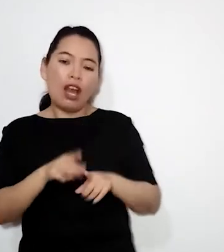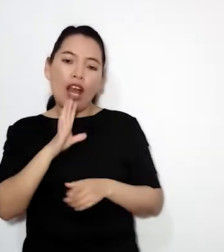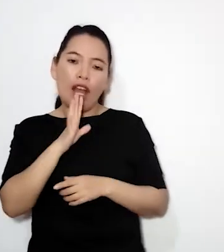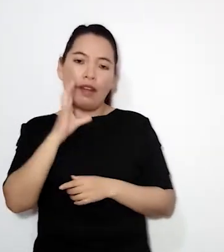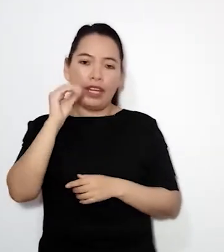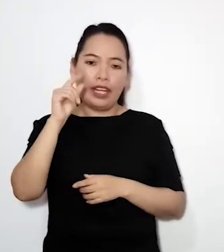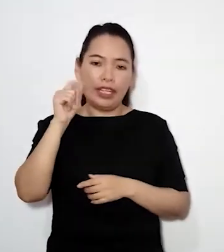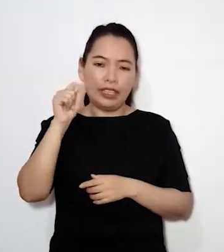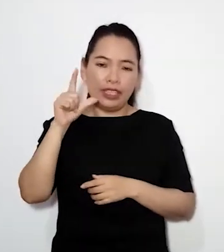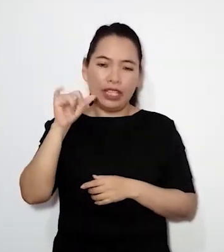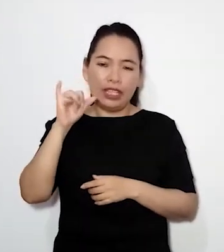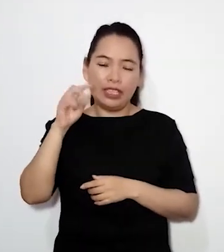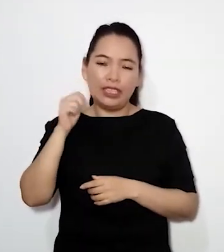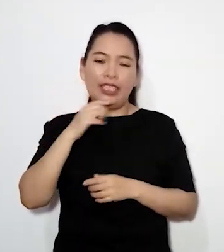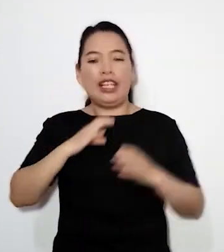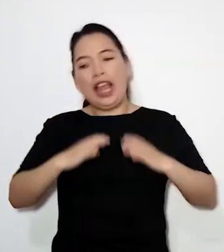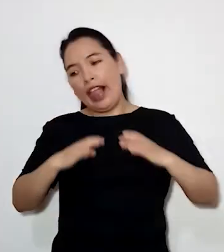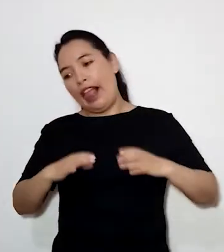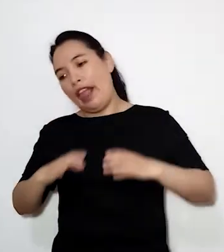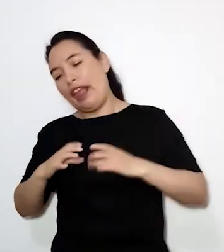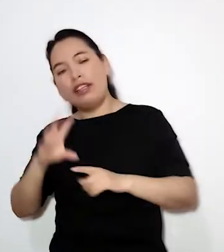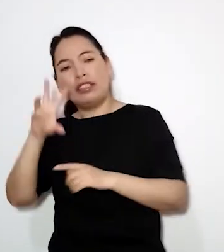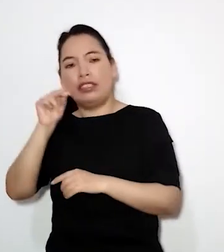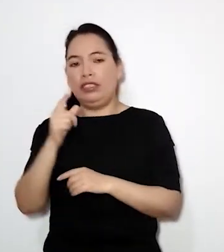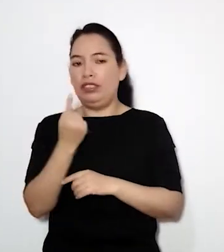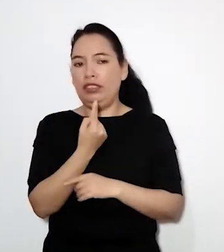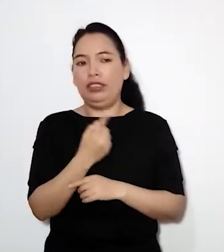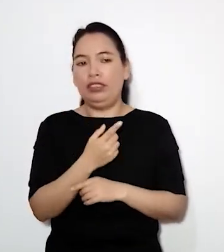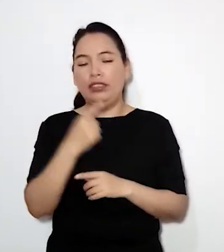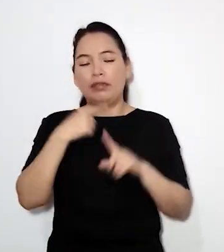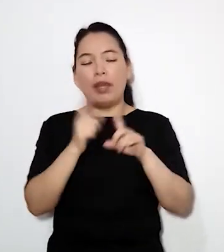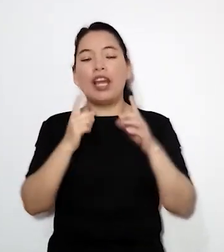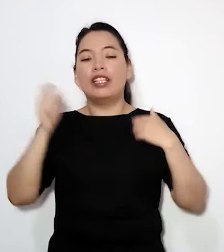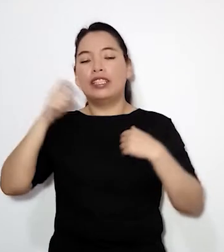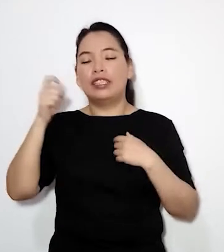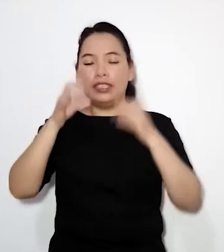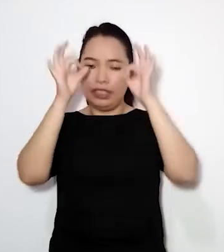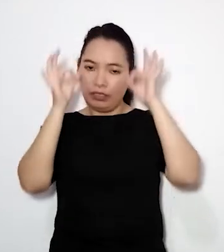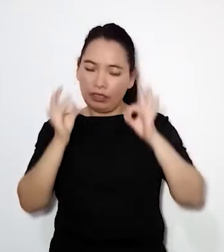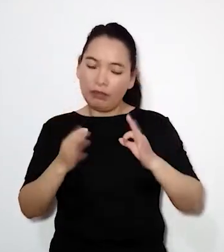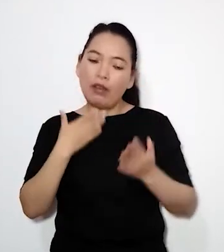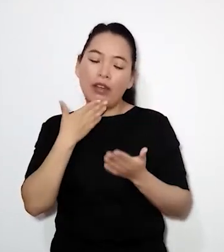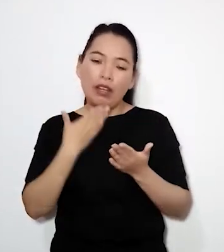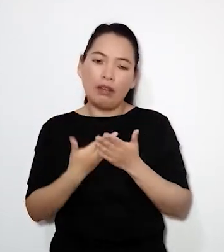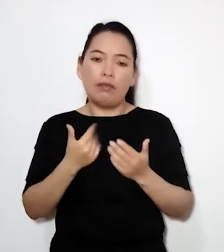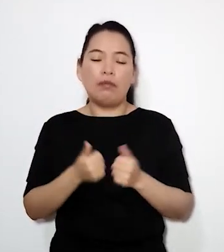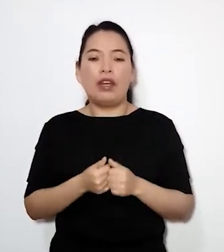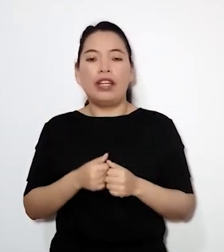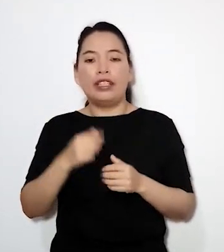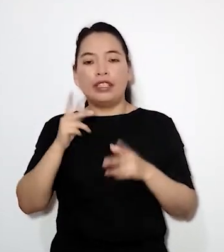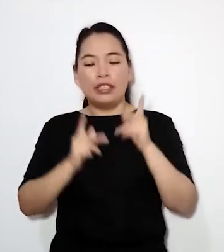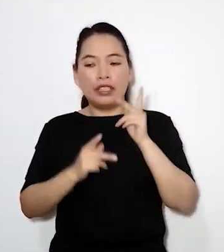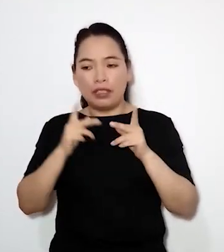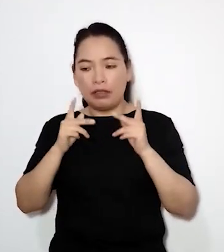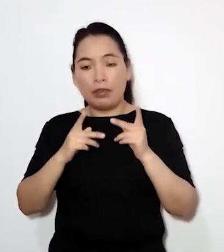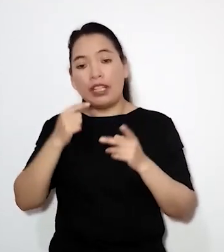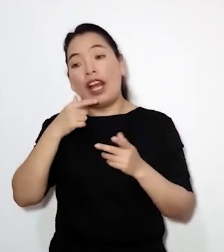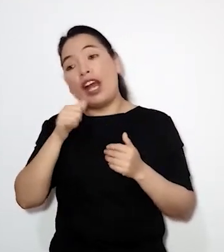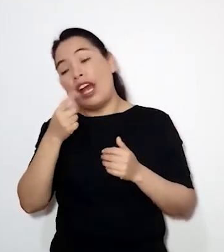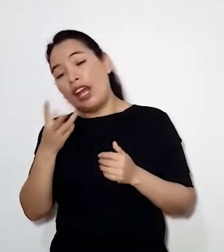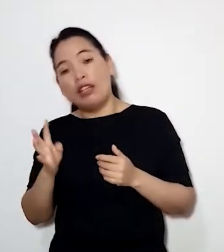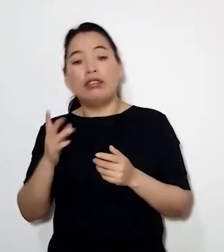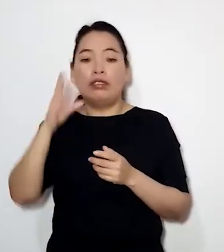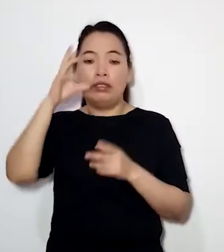que este tema de la falta de formación docente, del no estamos preparados y demás, que es uno de los pretextos más comunes también que vemos en los países de